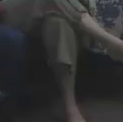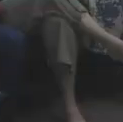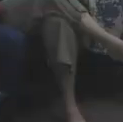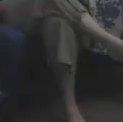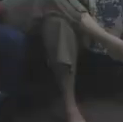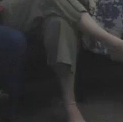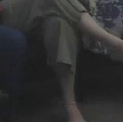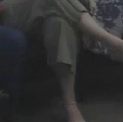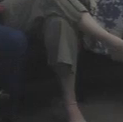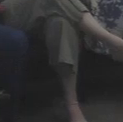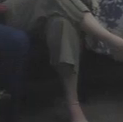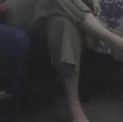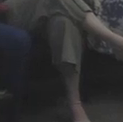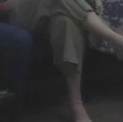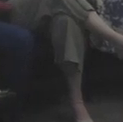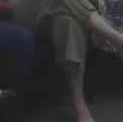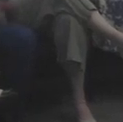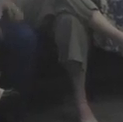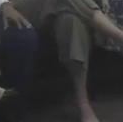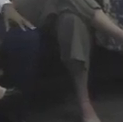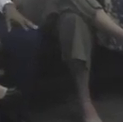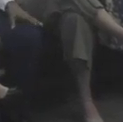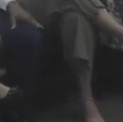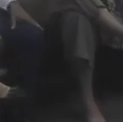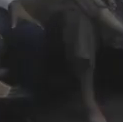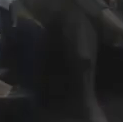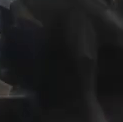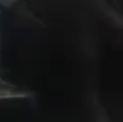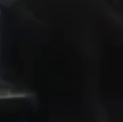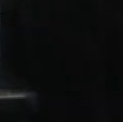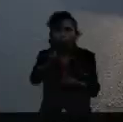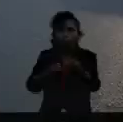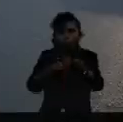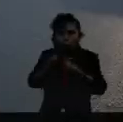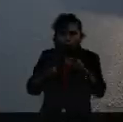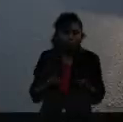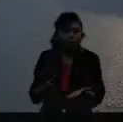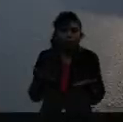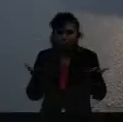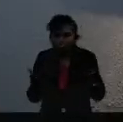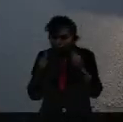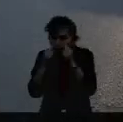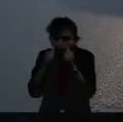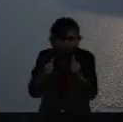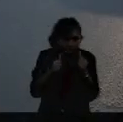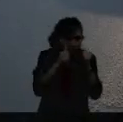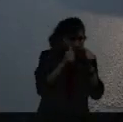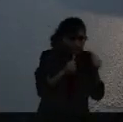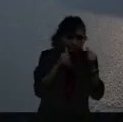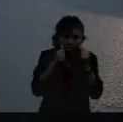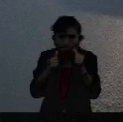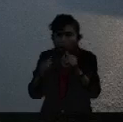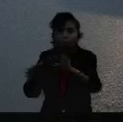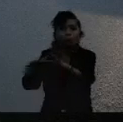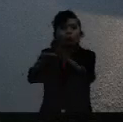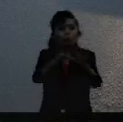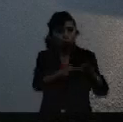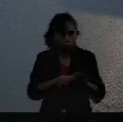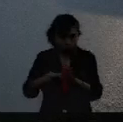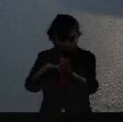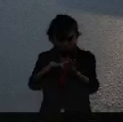ro cuentan conmigo y con una administración que escuche en territorio para que juntas y